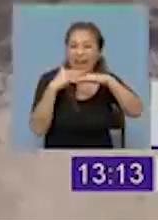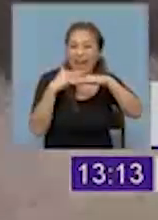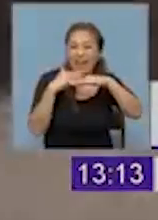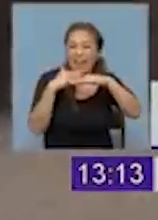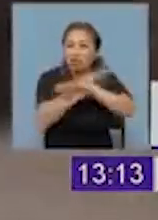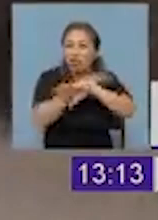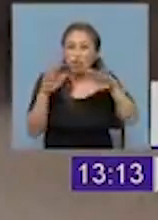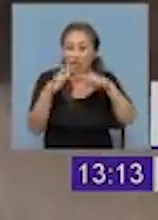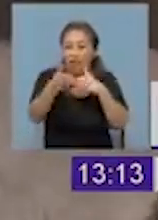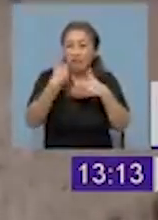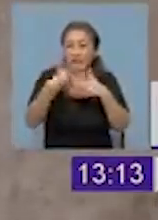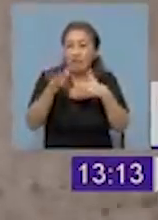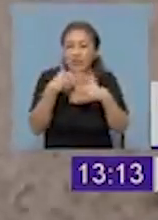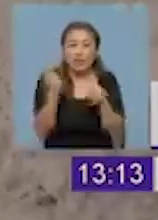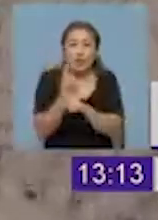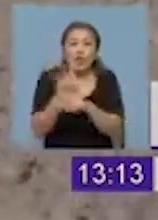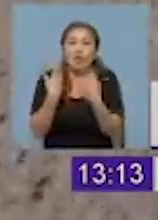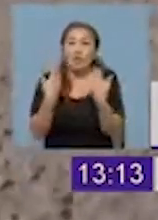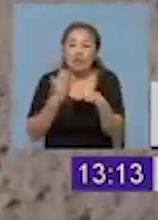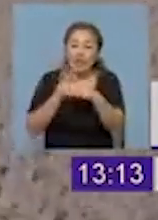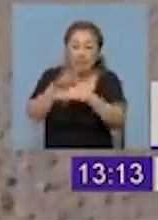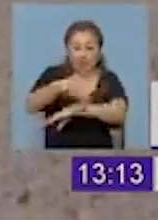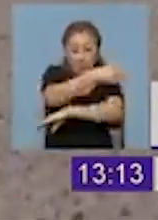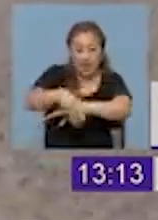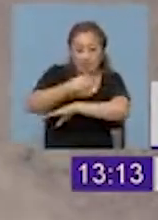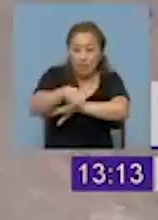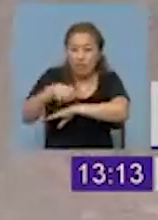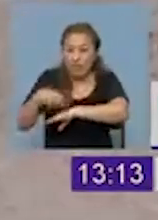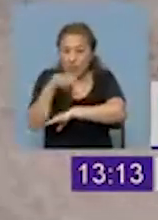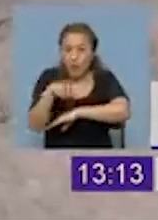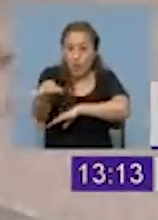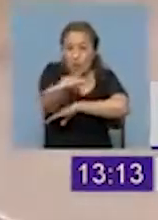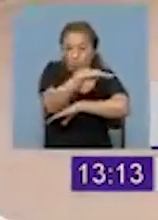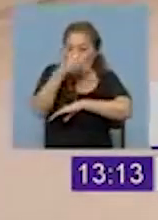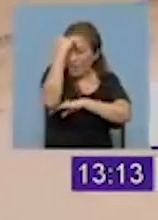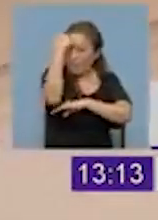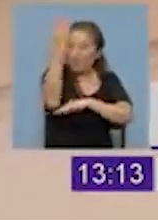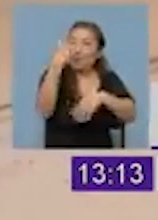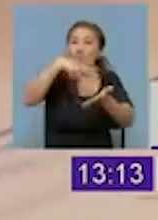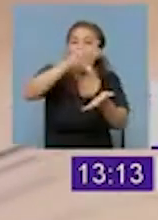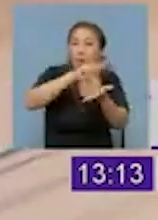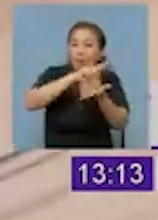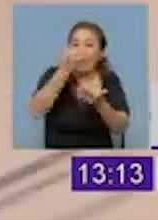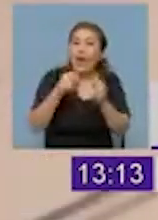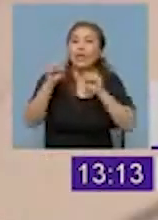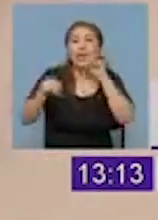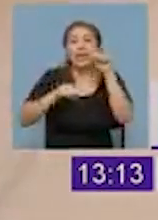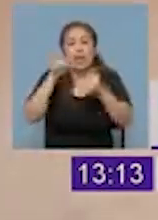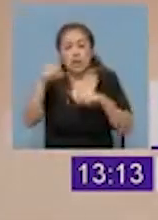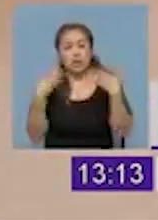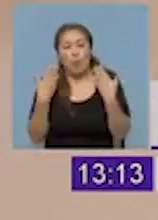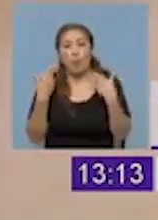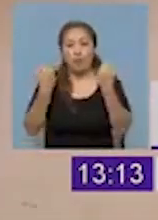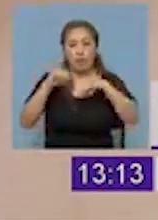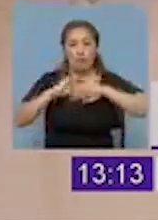tapada y hoy entrará una vivienda nueva en una calle pavimentada en un parque lineal al frente donde hay un gimnasio urbano donde están